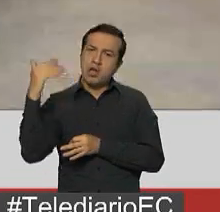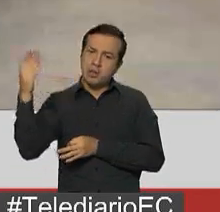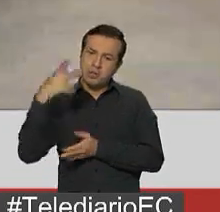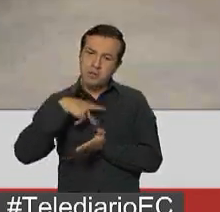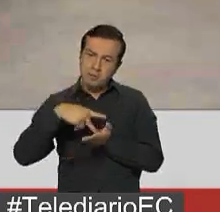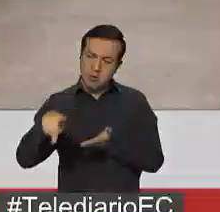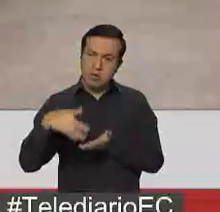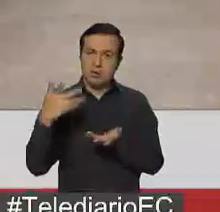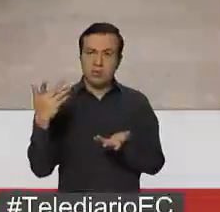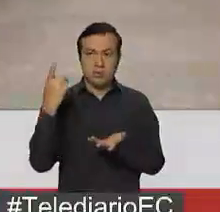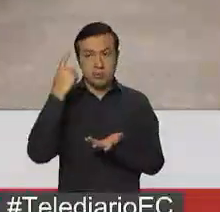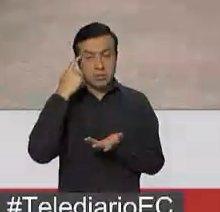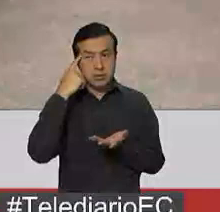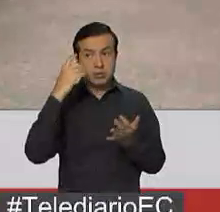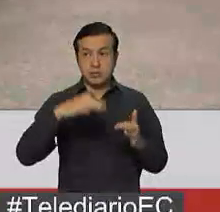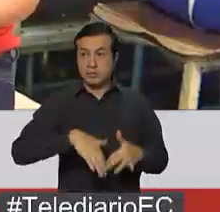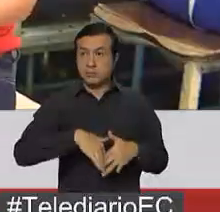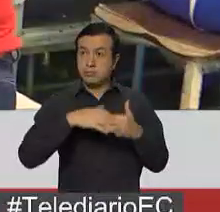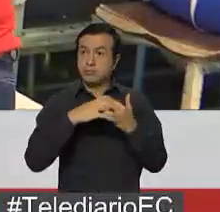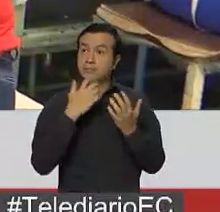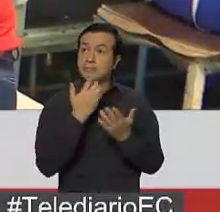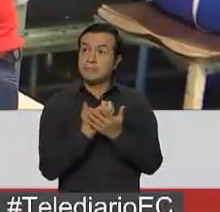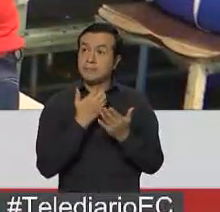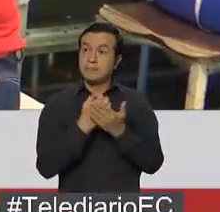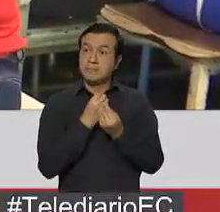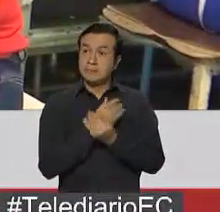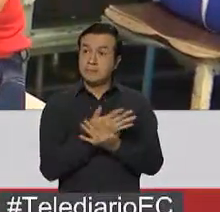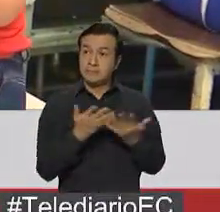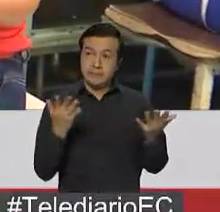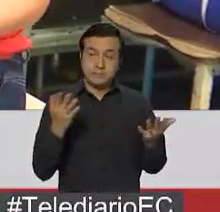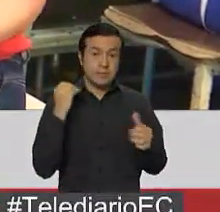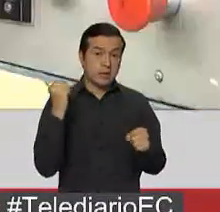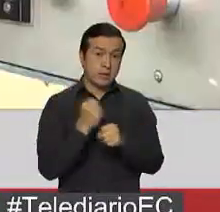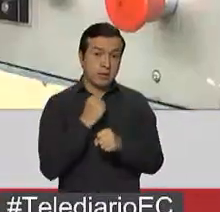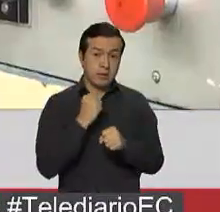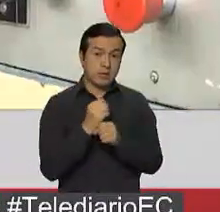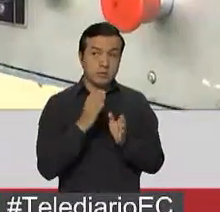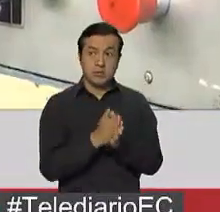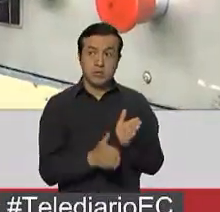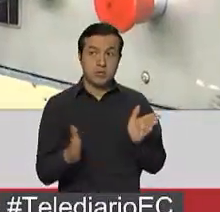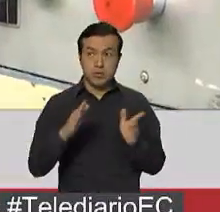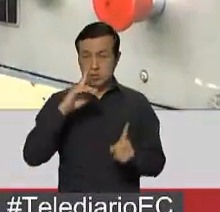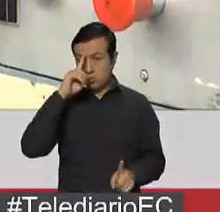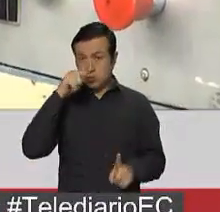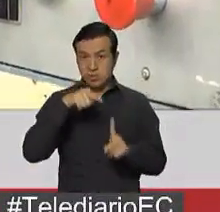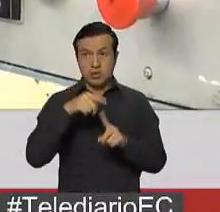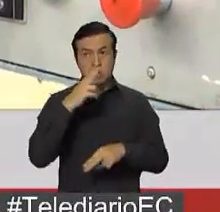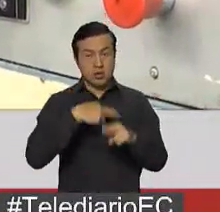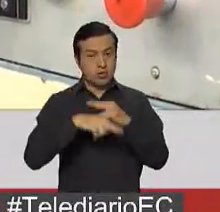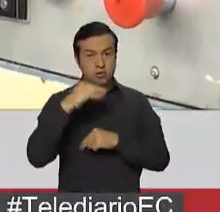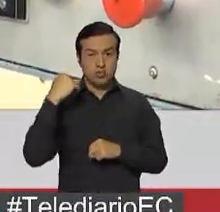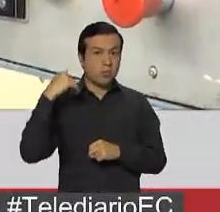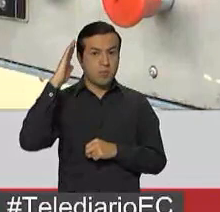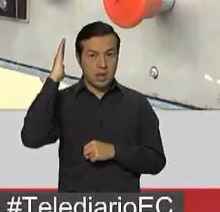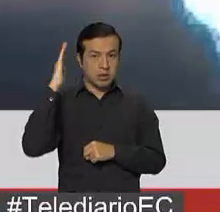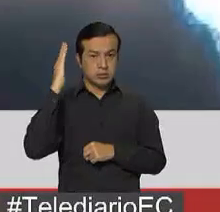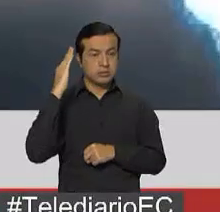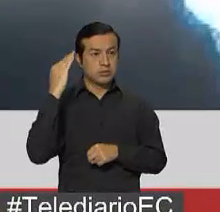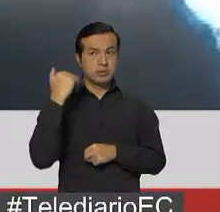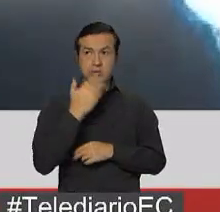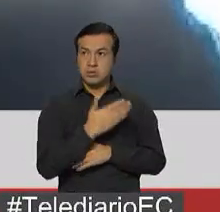piensa que para la recuperación económica es necesario extender la jornada laboral con el fin de facilitar el comercio y aumentar la liquidez